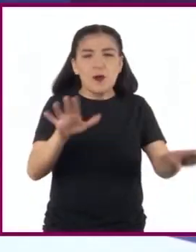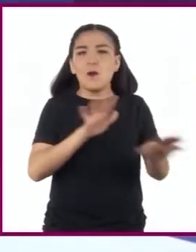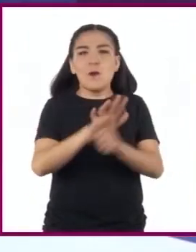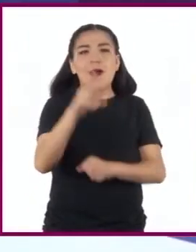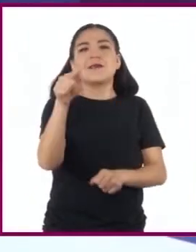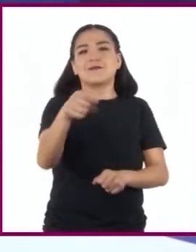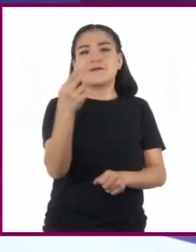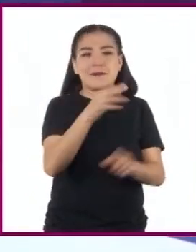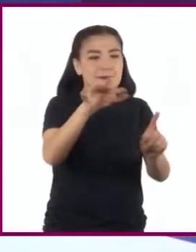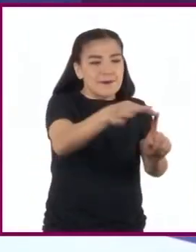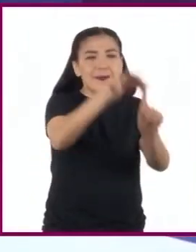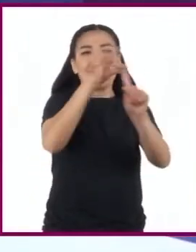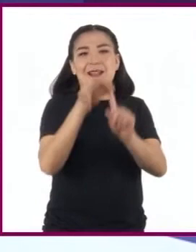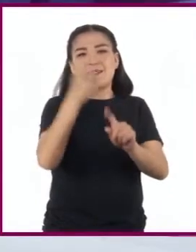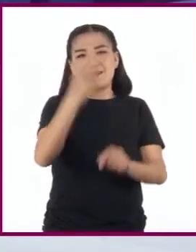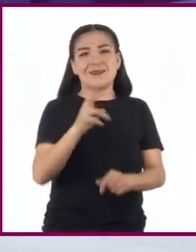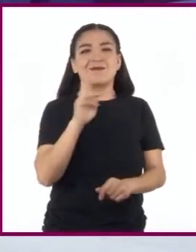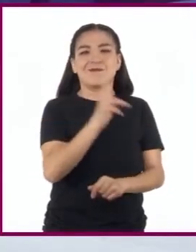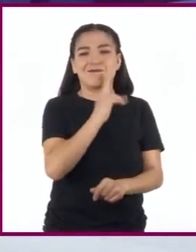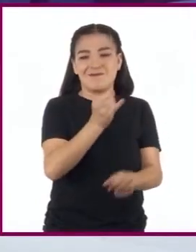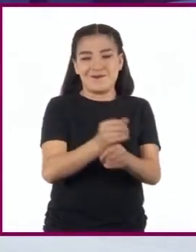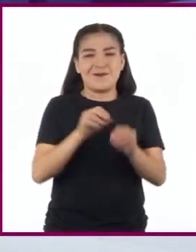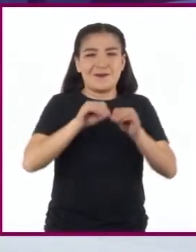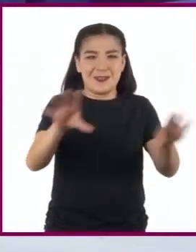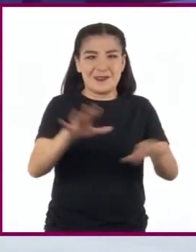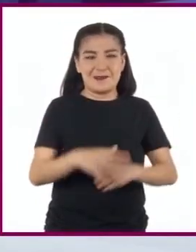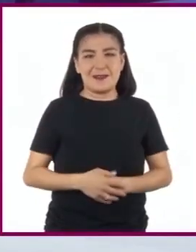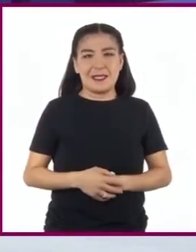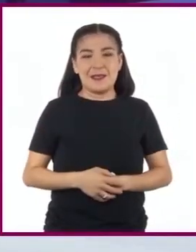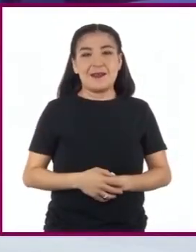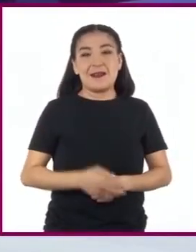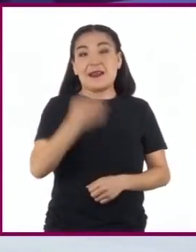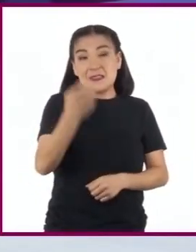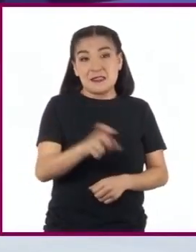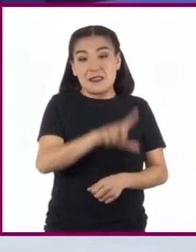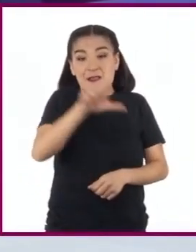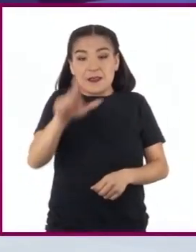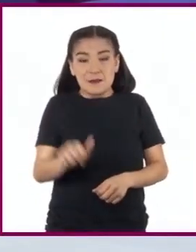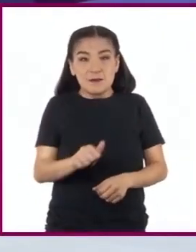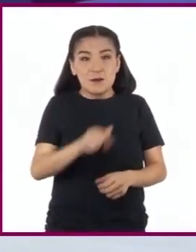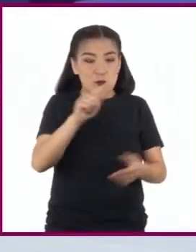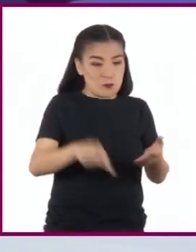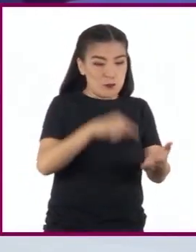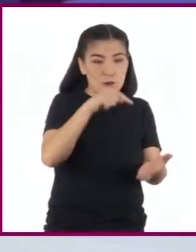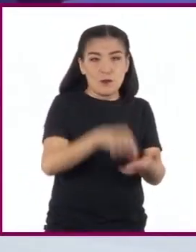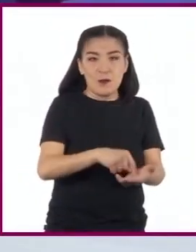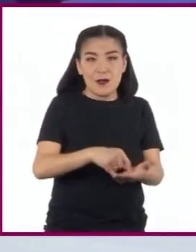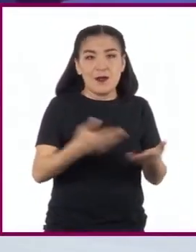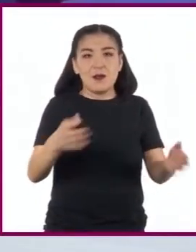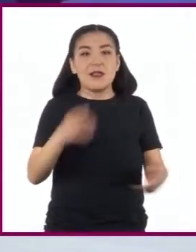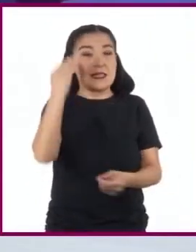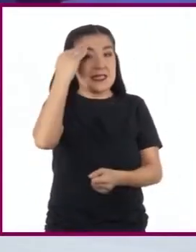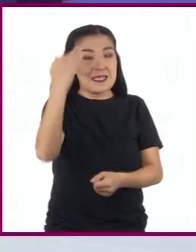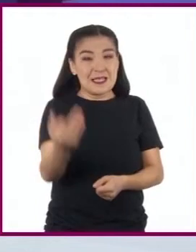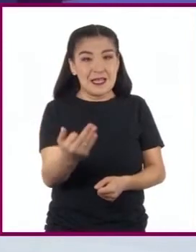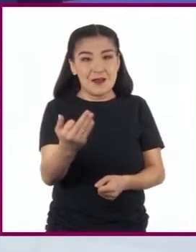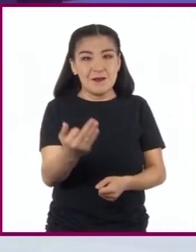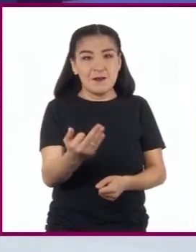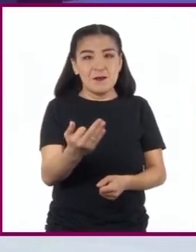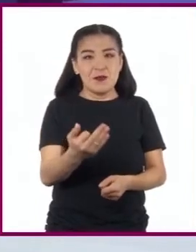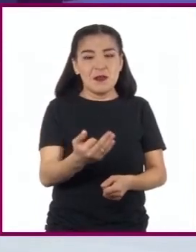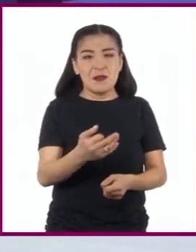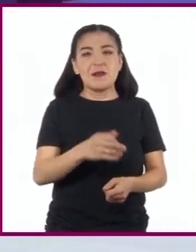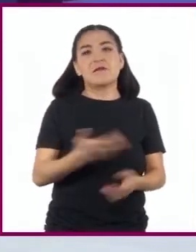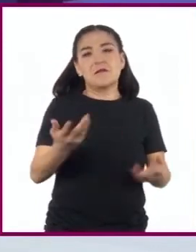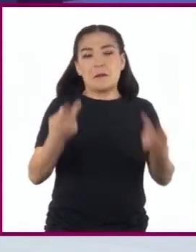que se destaca la nota informativa. El hecho, el lugar, el tiempo, el